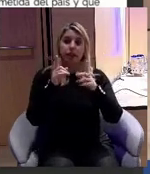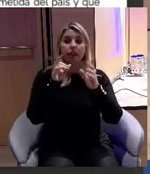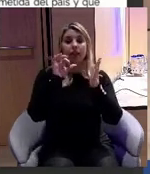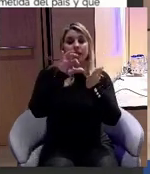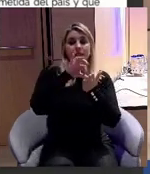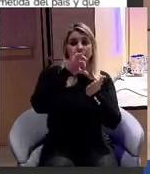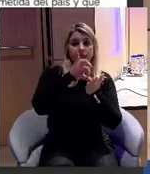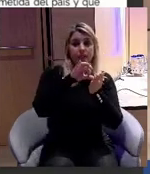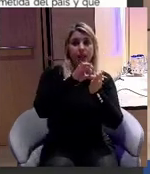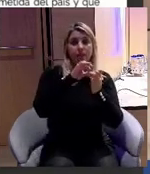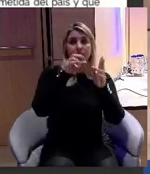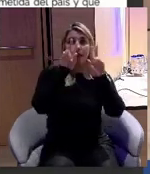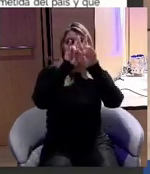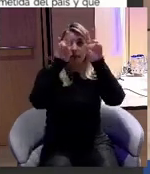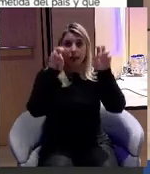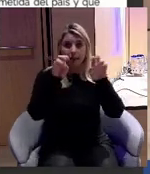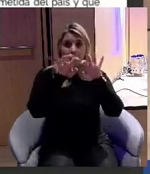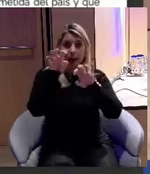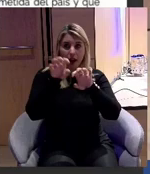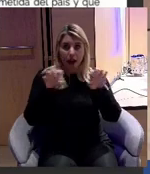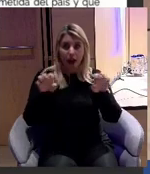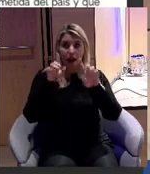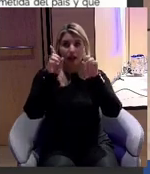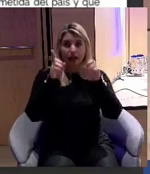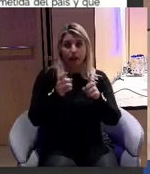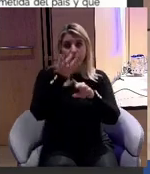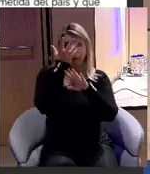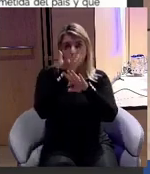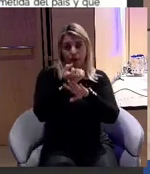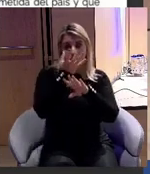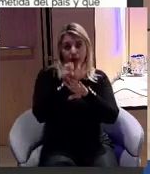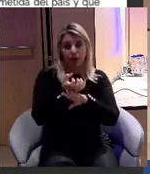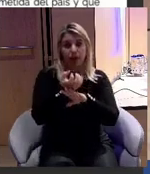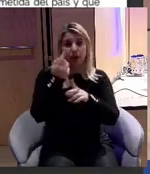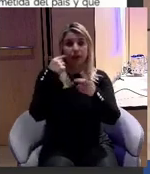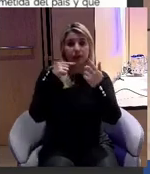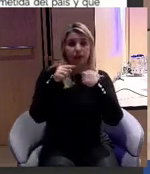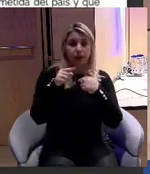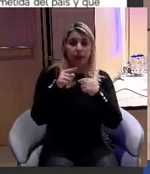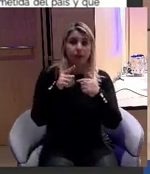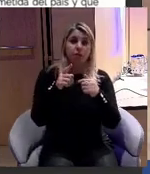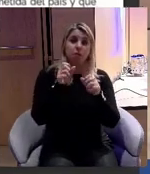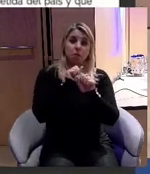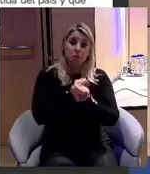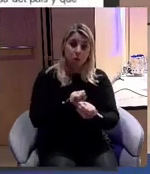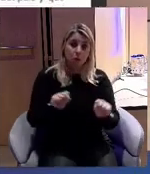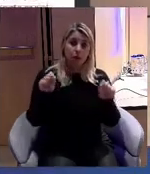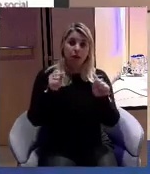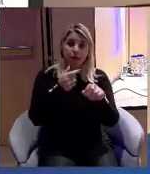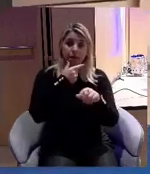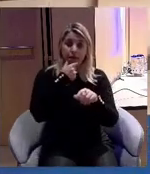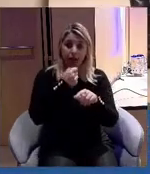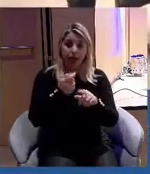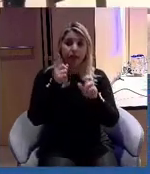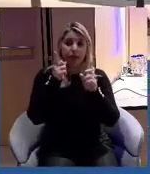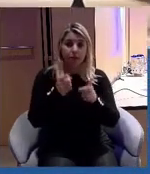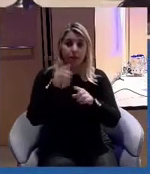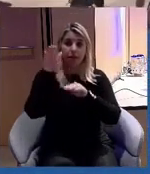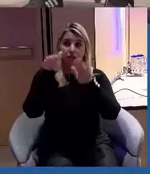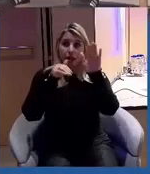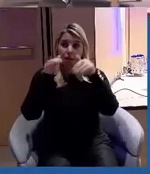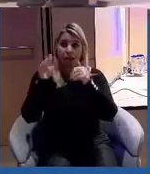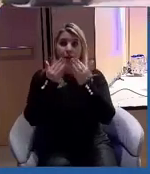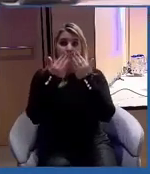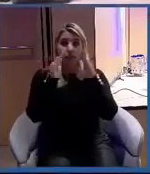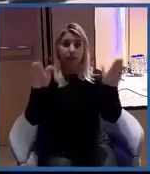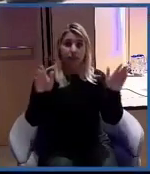sistematizarlos y subirlas a un ccb un ccb que hoy en día está disponible y que también hicimos un llamado abierto